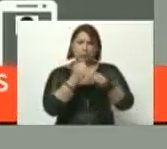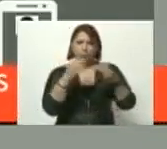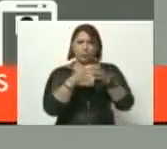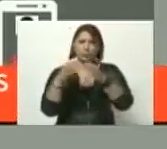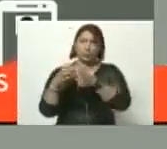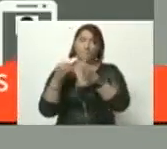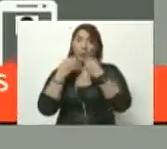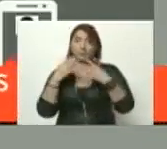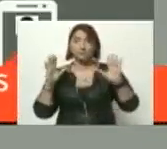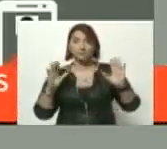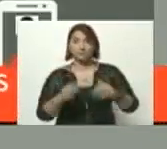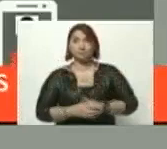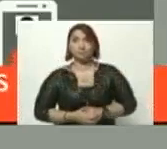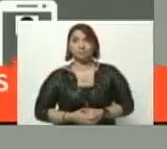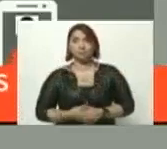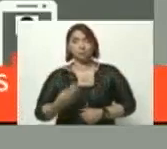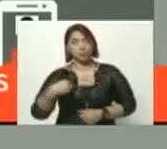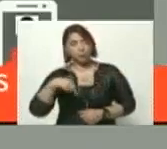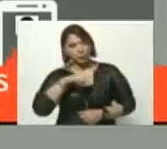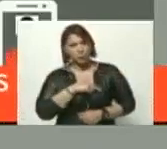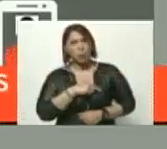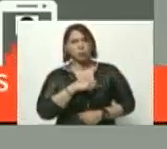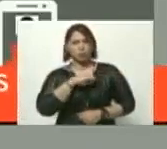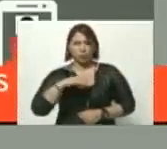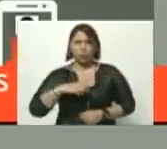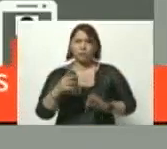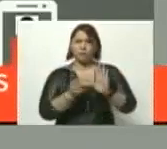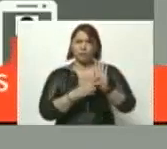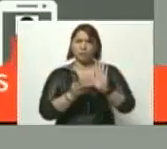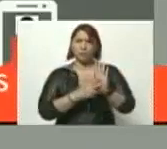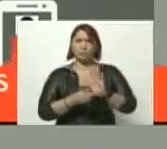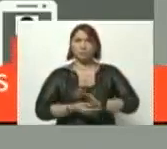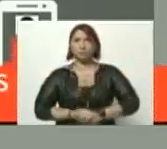bueno, nosotros somos de verdad.